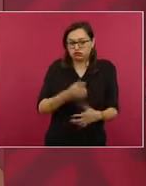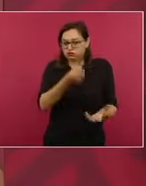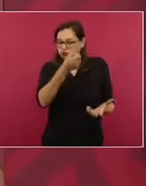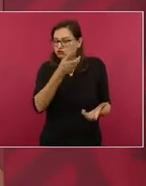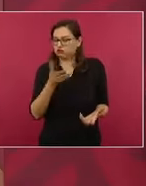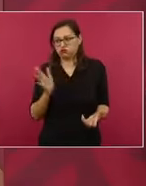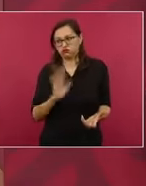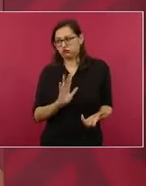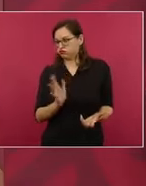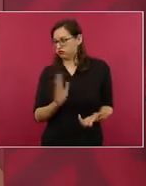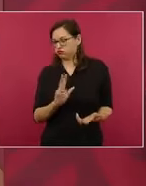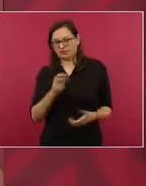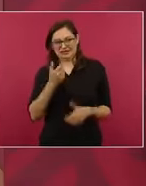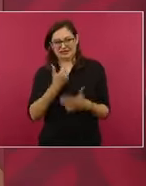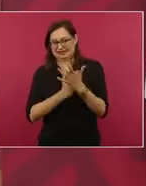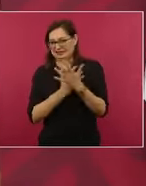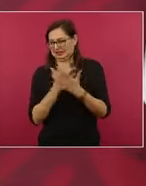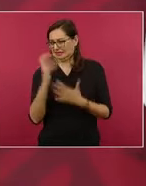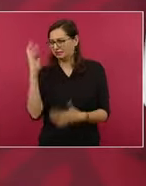Entonces decidimos